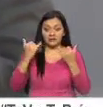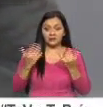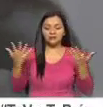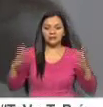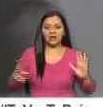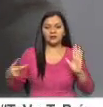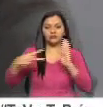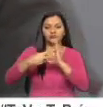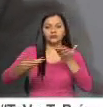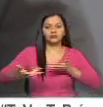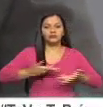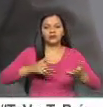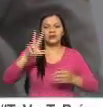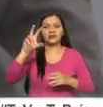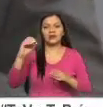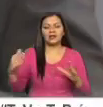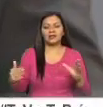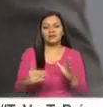estamos en